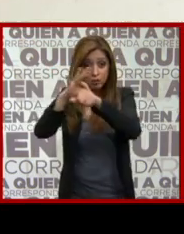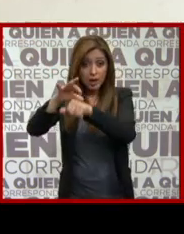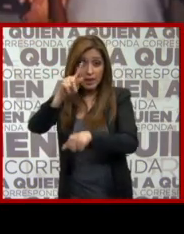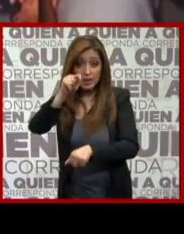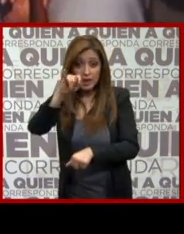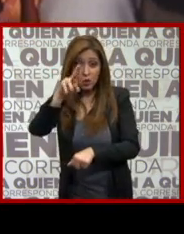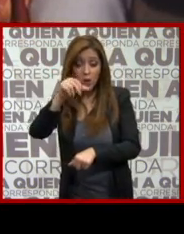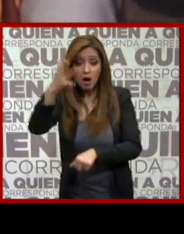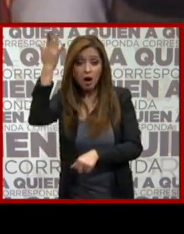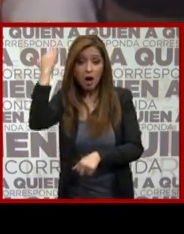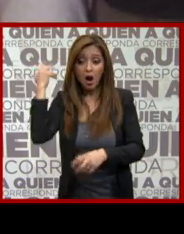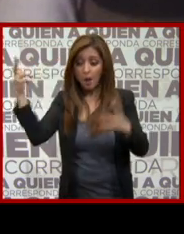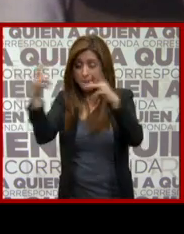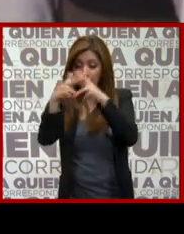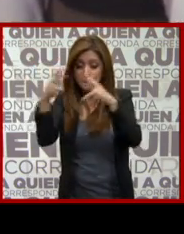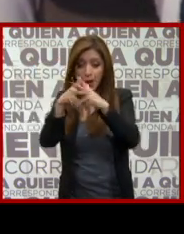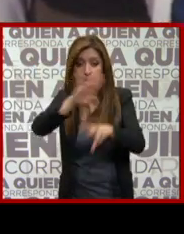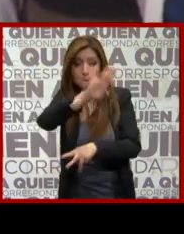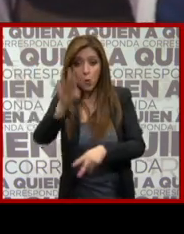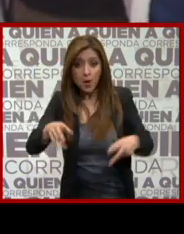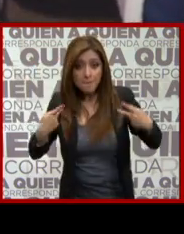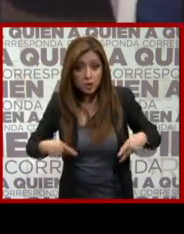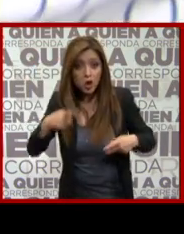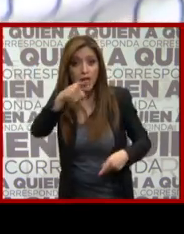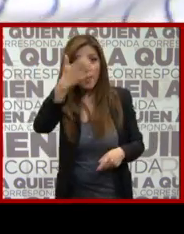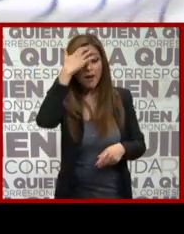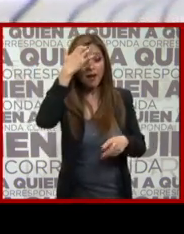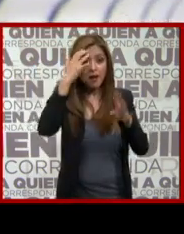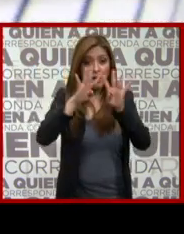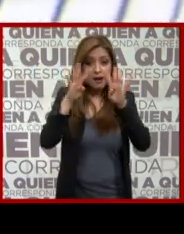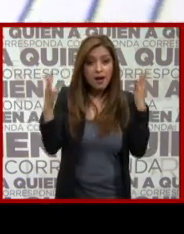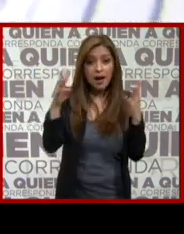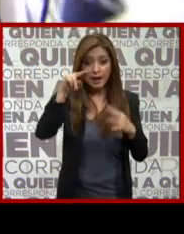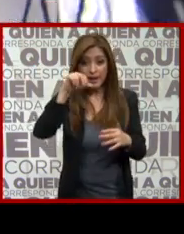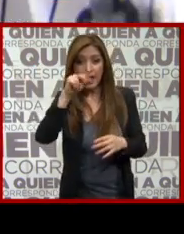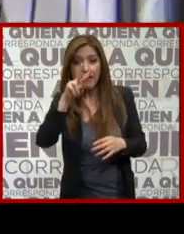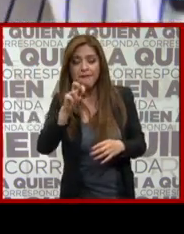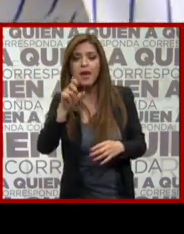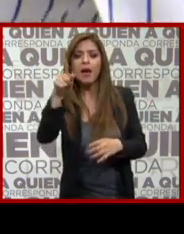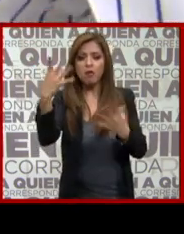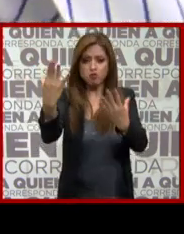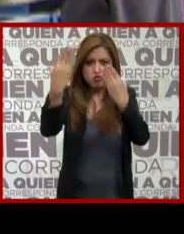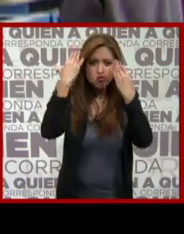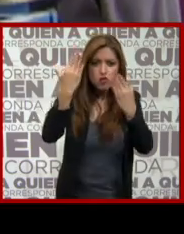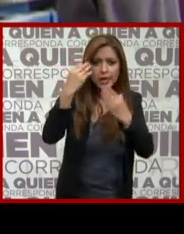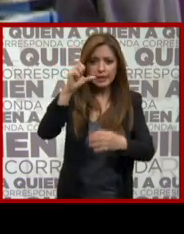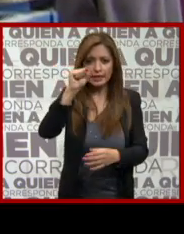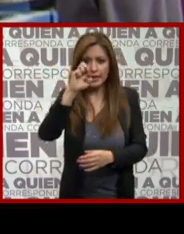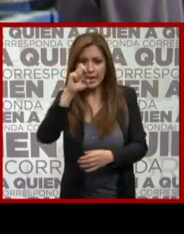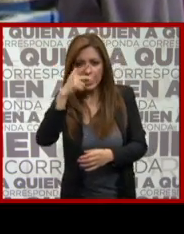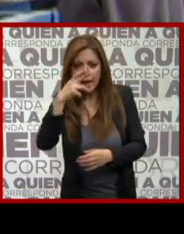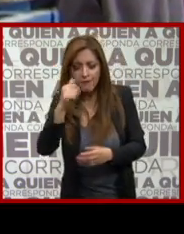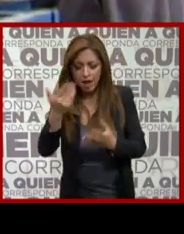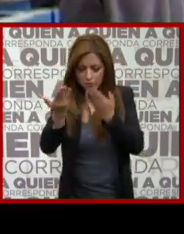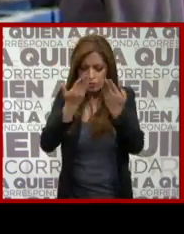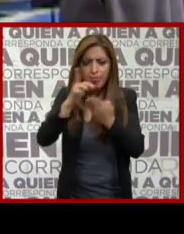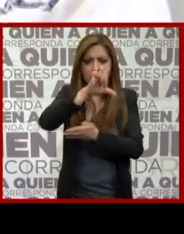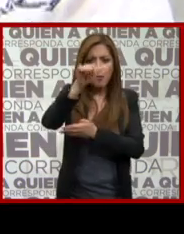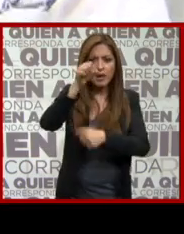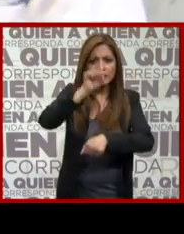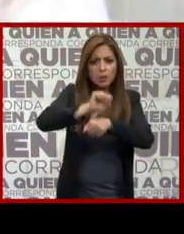un homicidio en una riña. Ahí conoció a la tripulación de La Nave, quienes le enseñaron serigrafía y lo apoyaron para concluir la